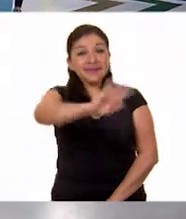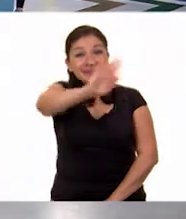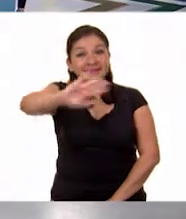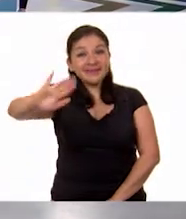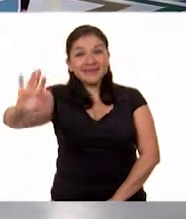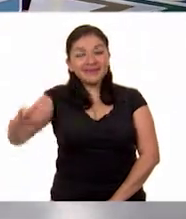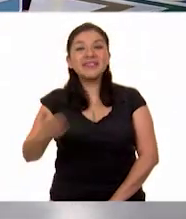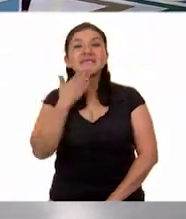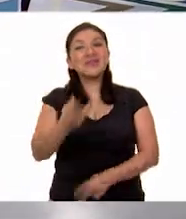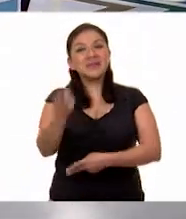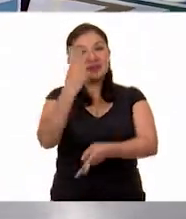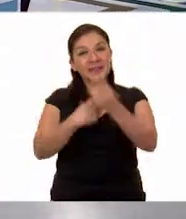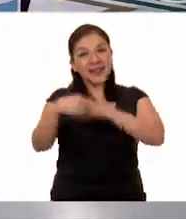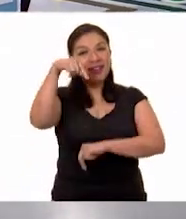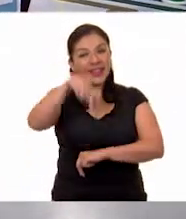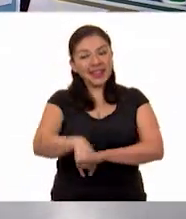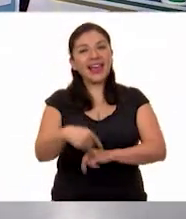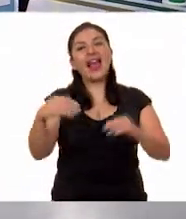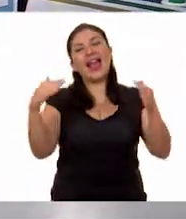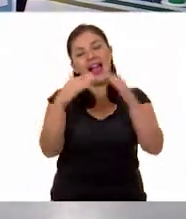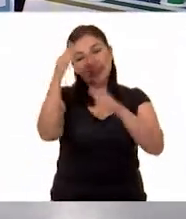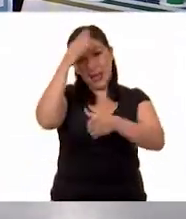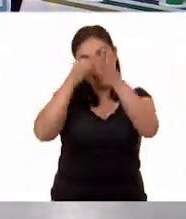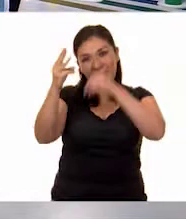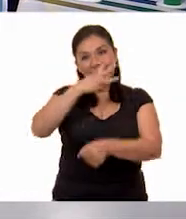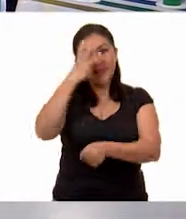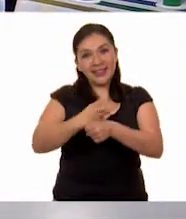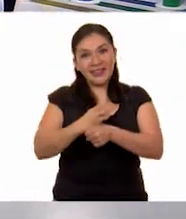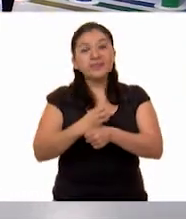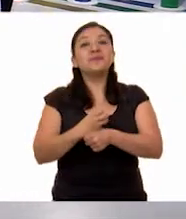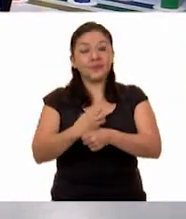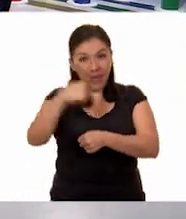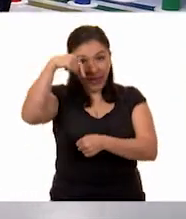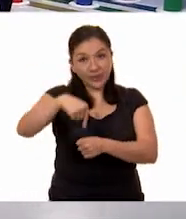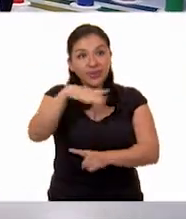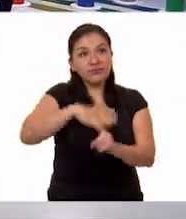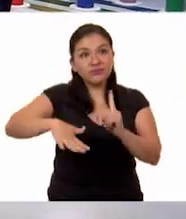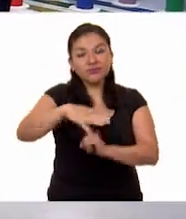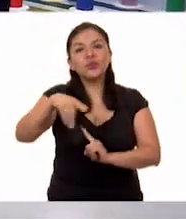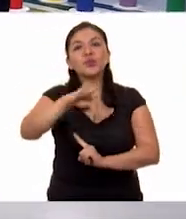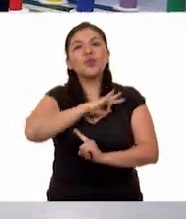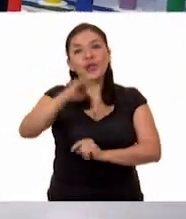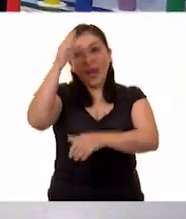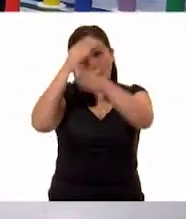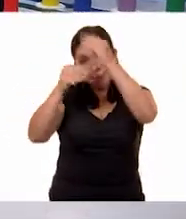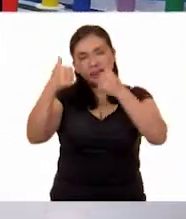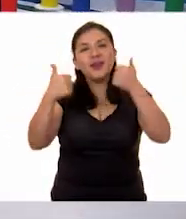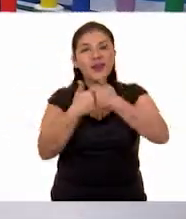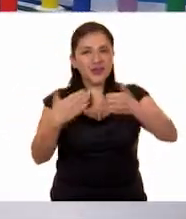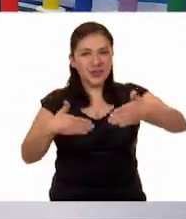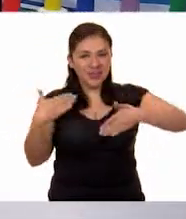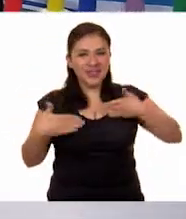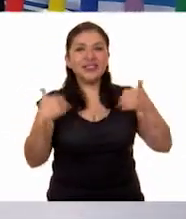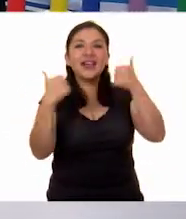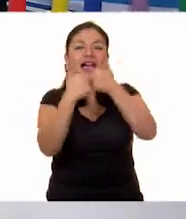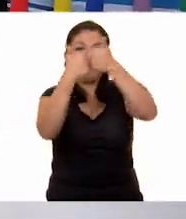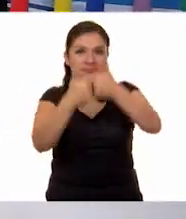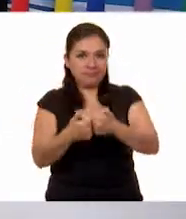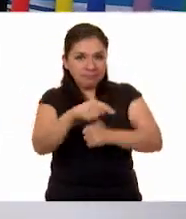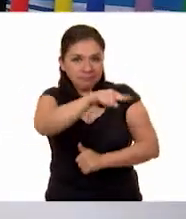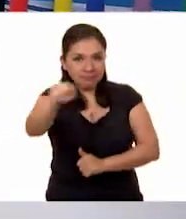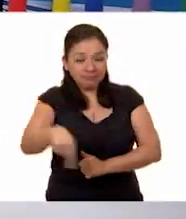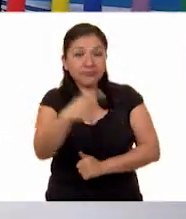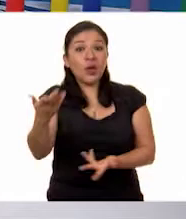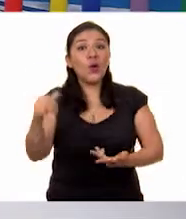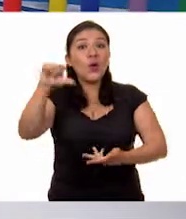Hola, hola. Bienvenidas y bienvenidos a Aprende en Casa 3, un espacio en el que vamos a poder aprender y divertirnos desde nuestros hogares. Y